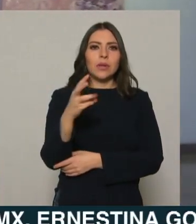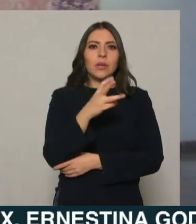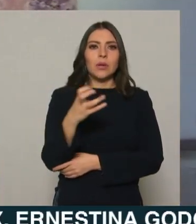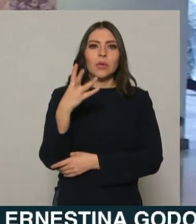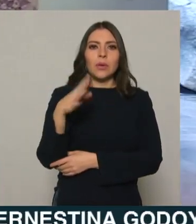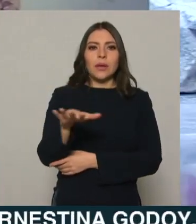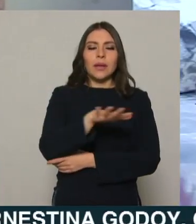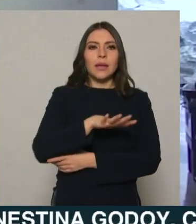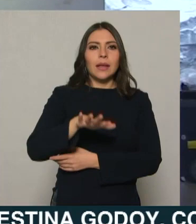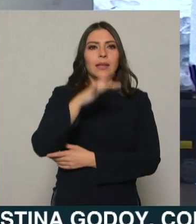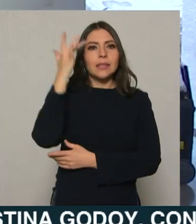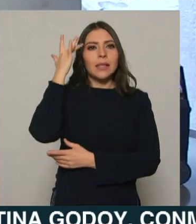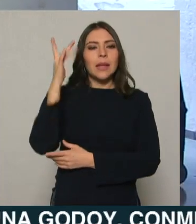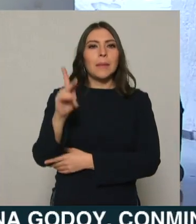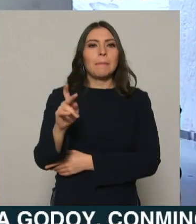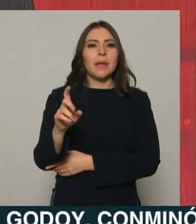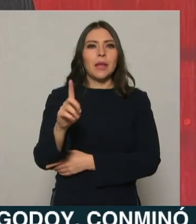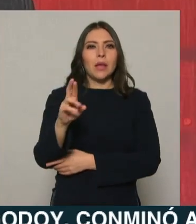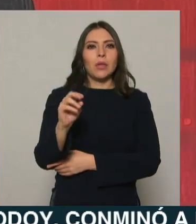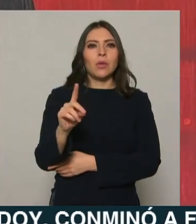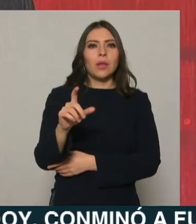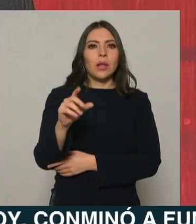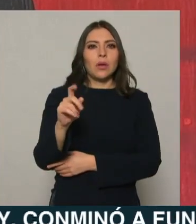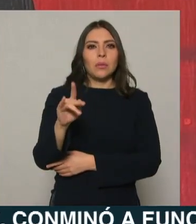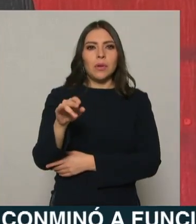puede consultar la página